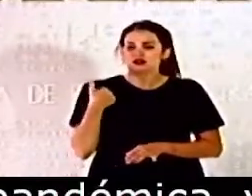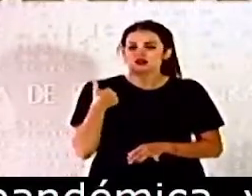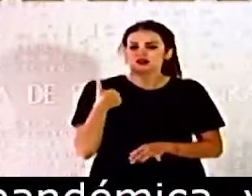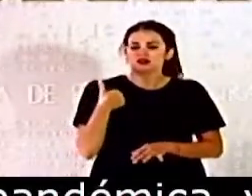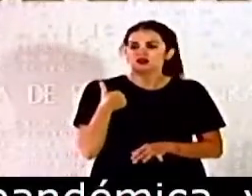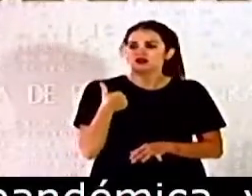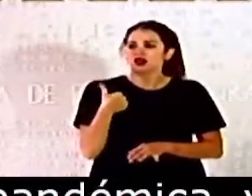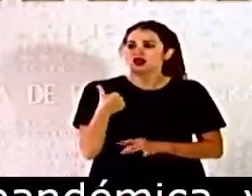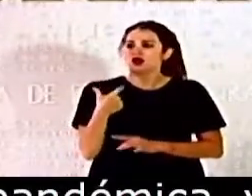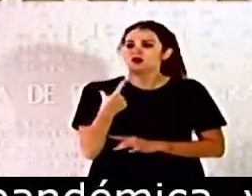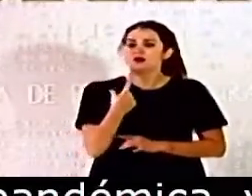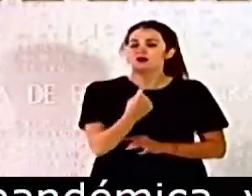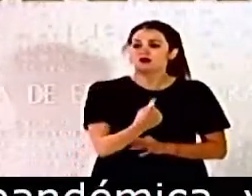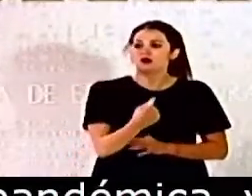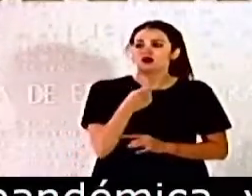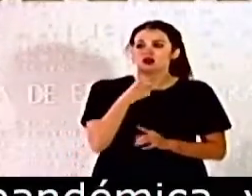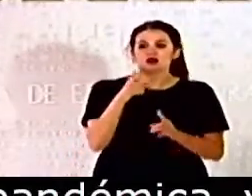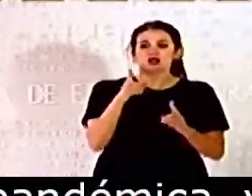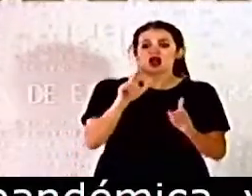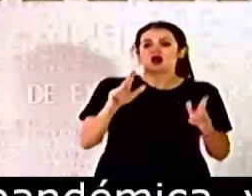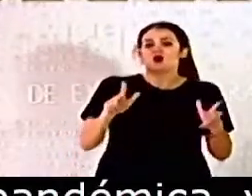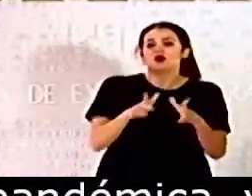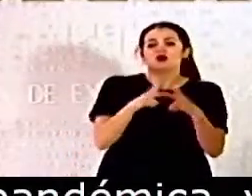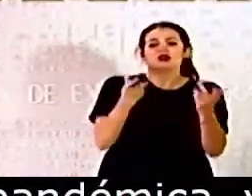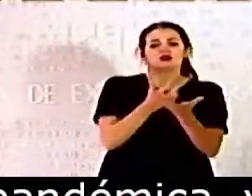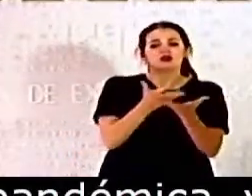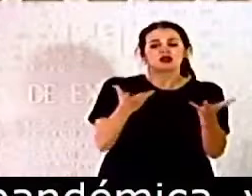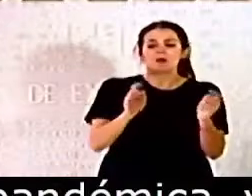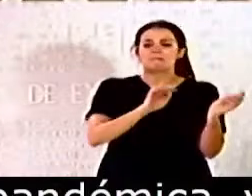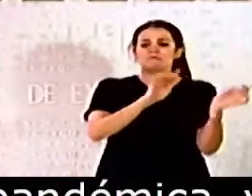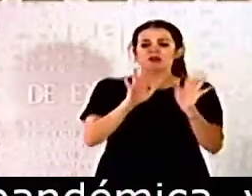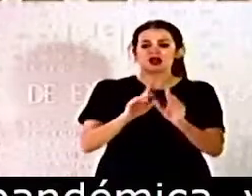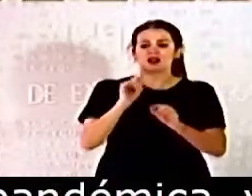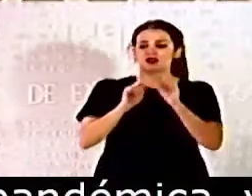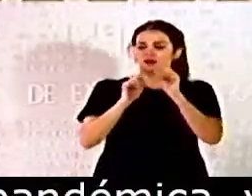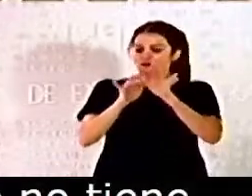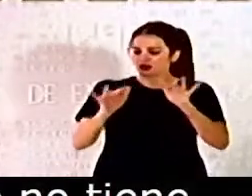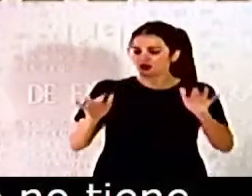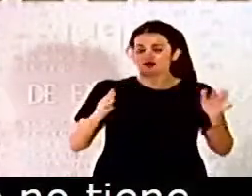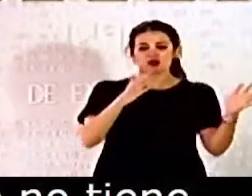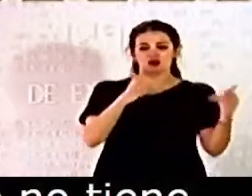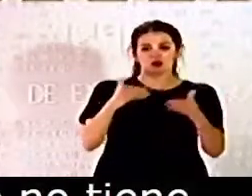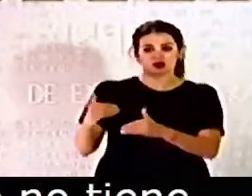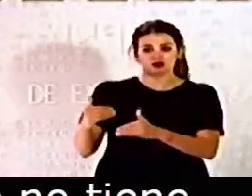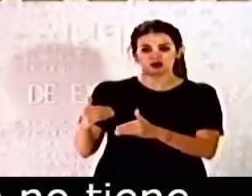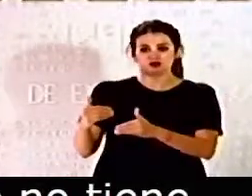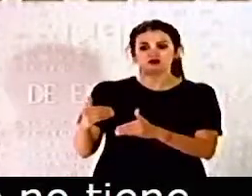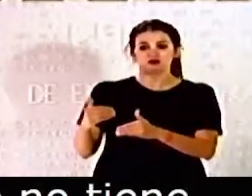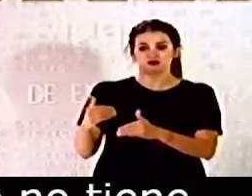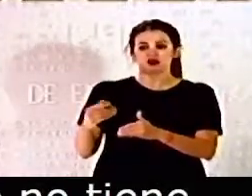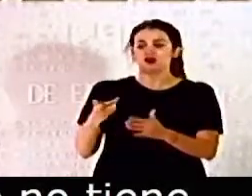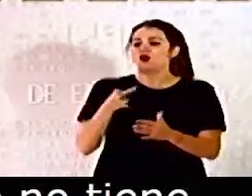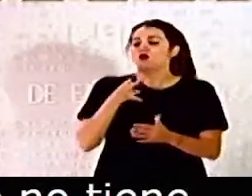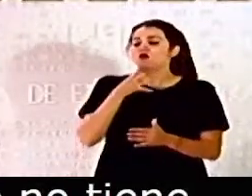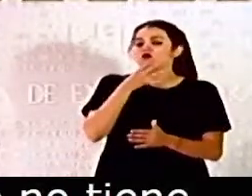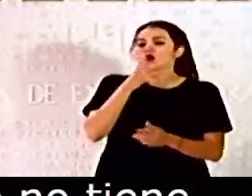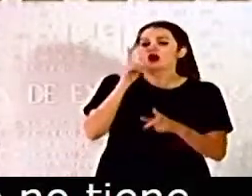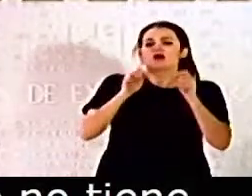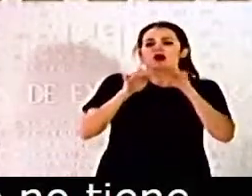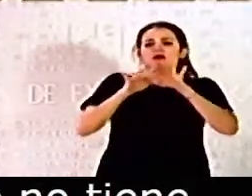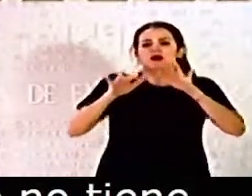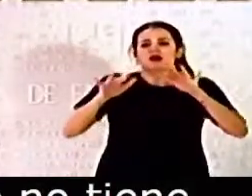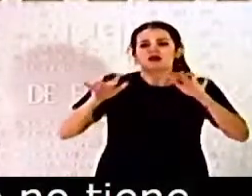una sociedad que no tiene pinta de ser pandémica. Porque pandémico se está fuera y dentro de los